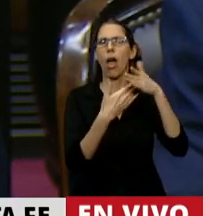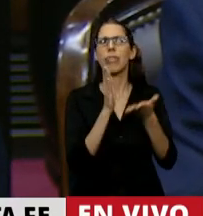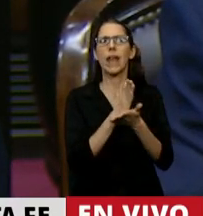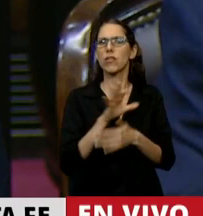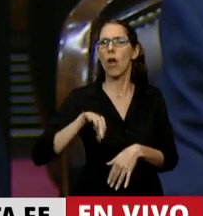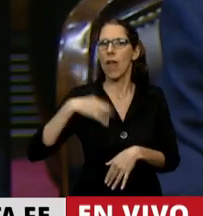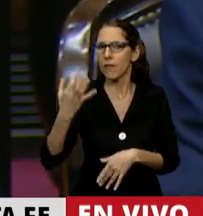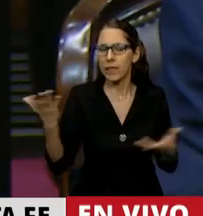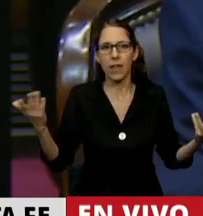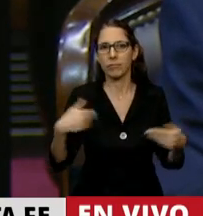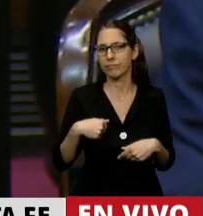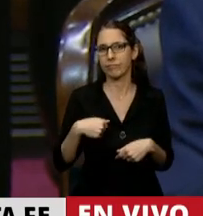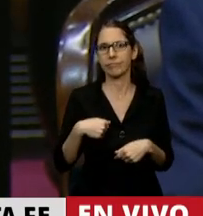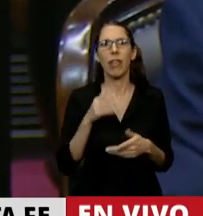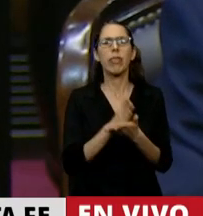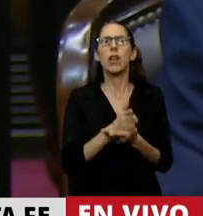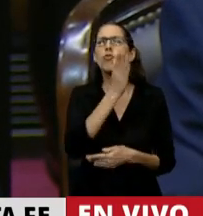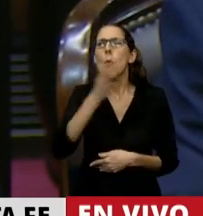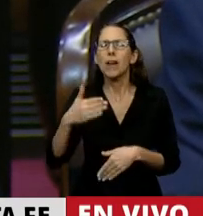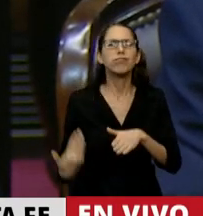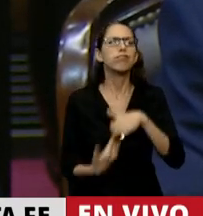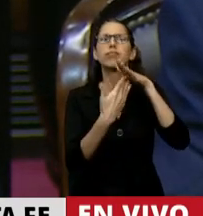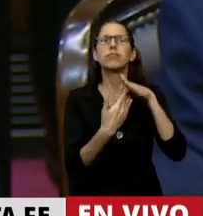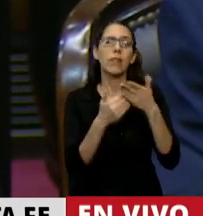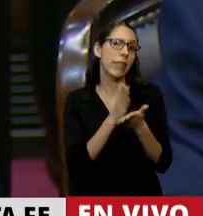el principal derecho humano, que es el derecho a la vida.